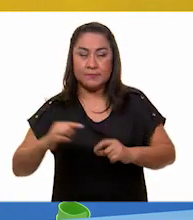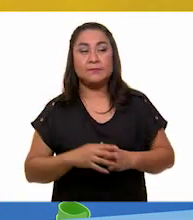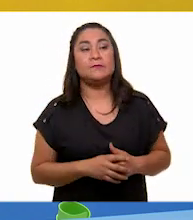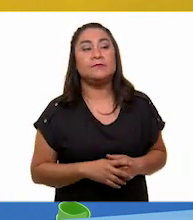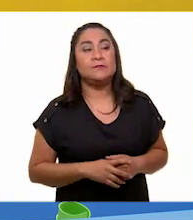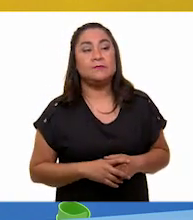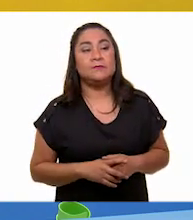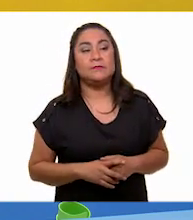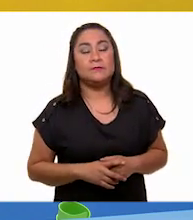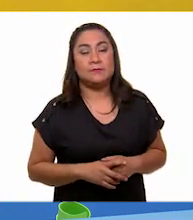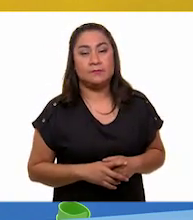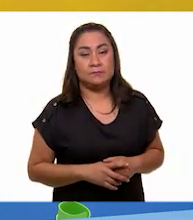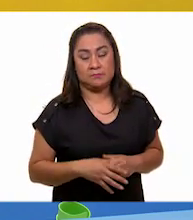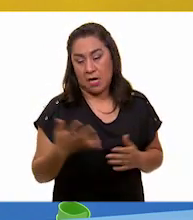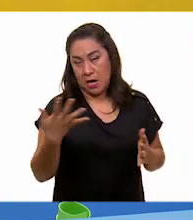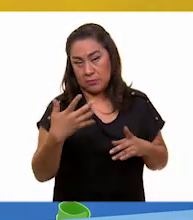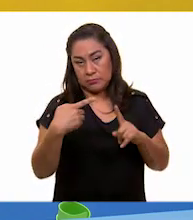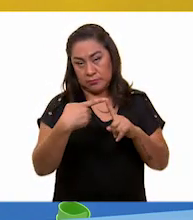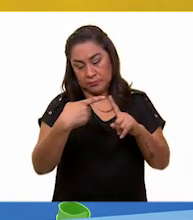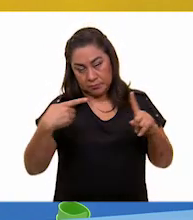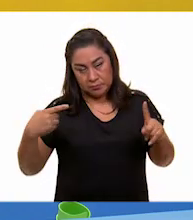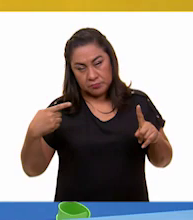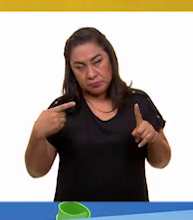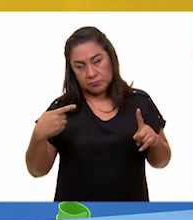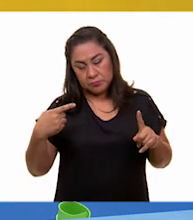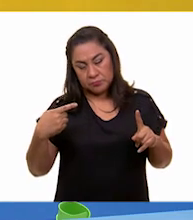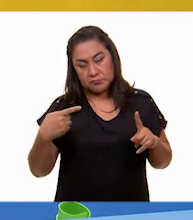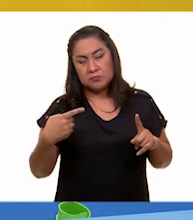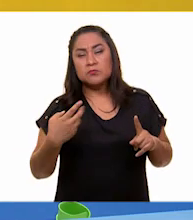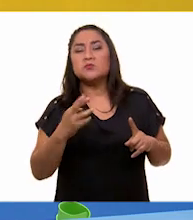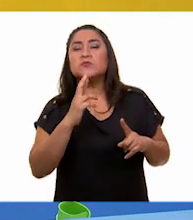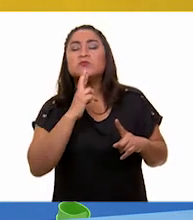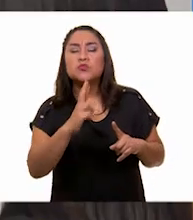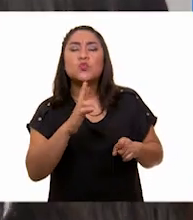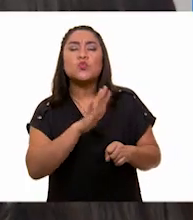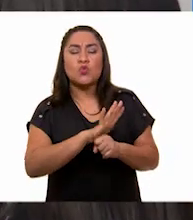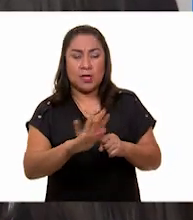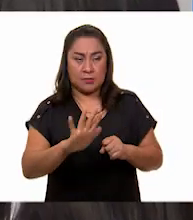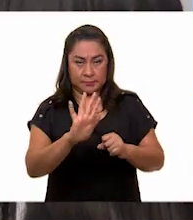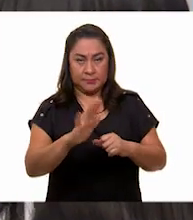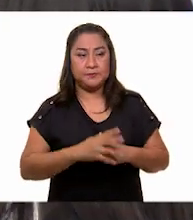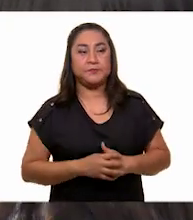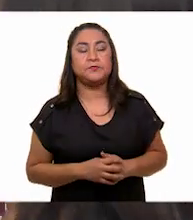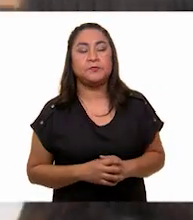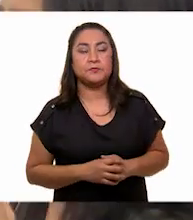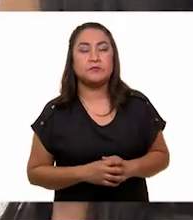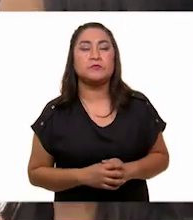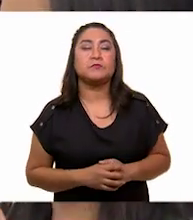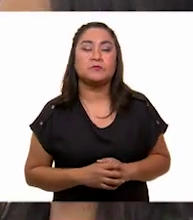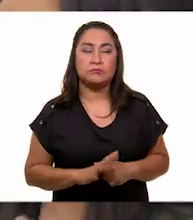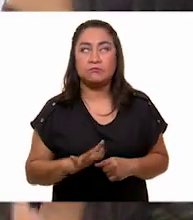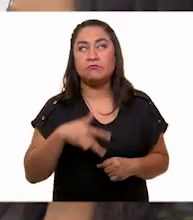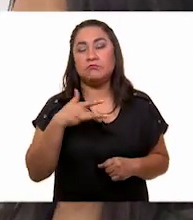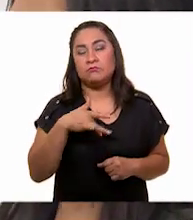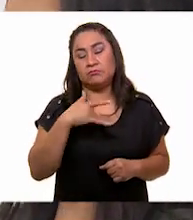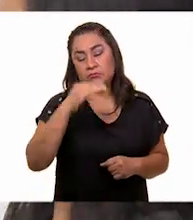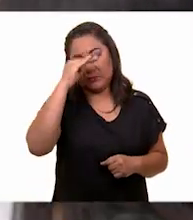Y María va a hacer su división y vamos a ver cuál es el resultado que obtenemos. Sí, maestra. Entonces